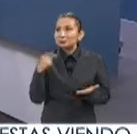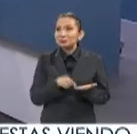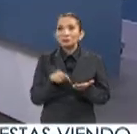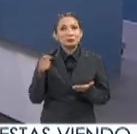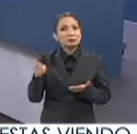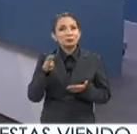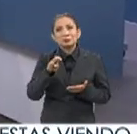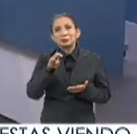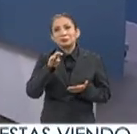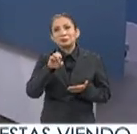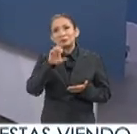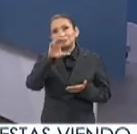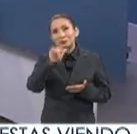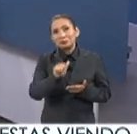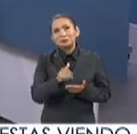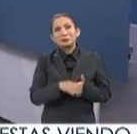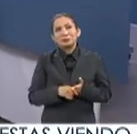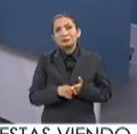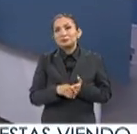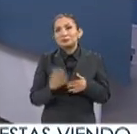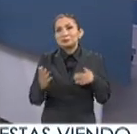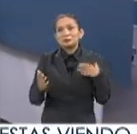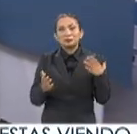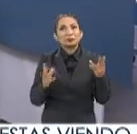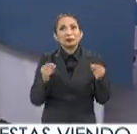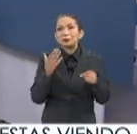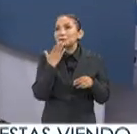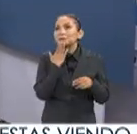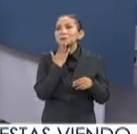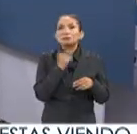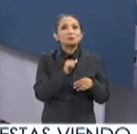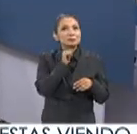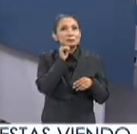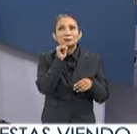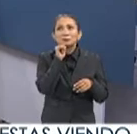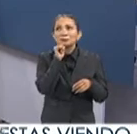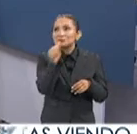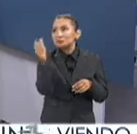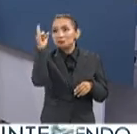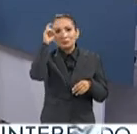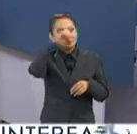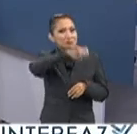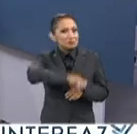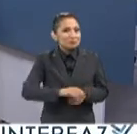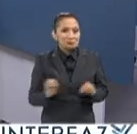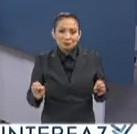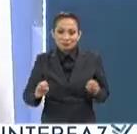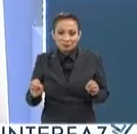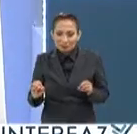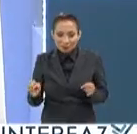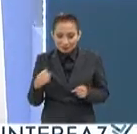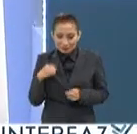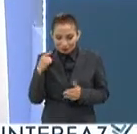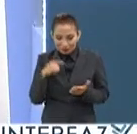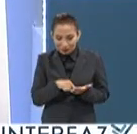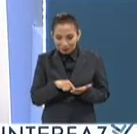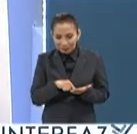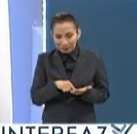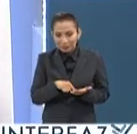en esta beca todo es perfecto. No tuve momentos difíciles. Yo creo